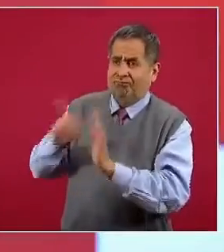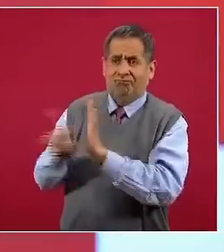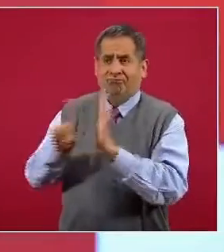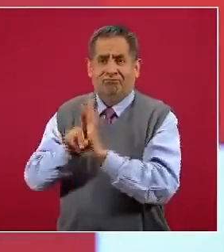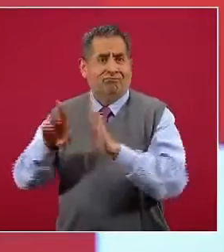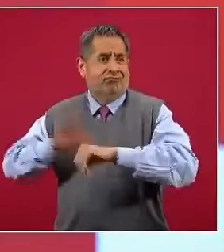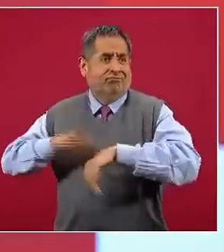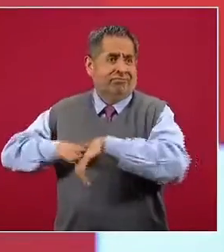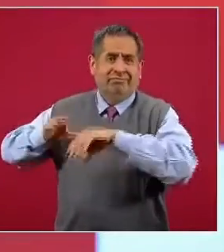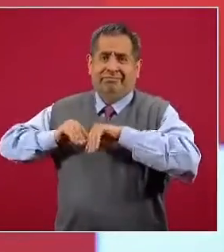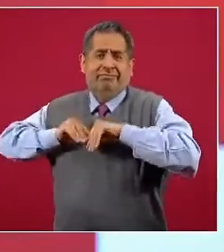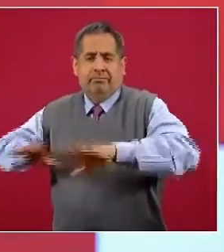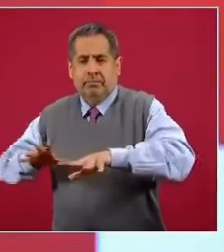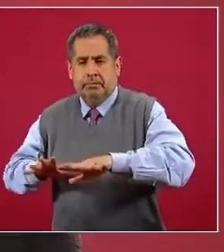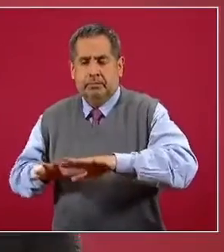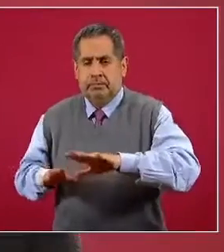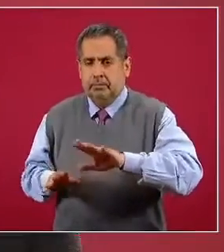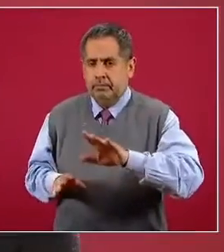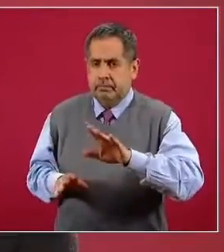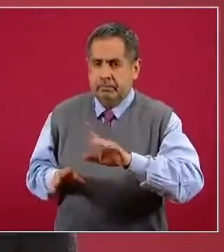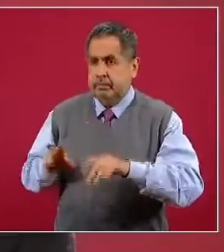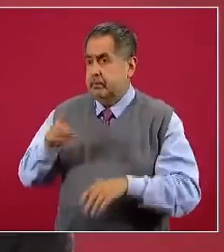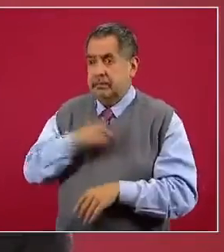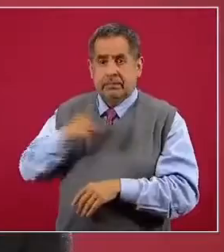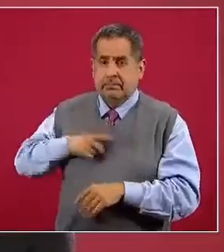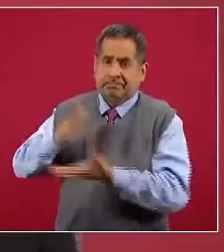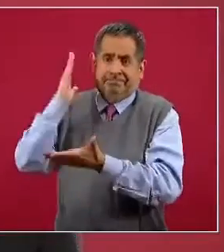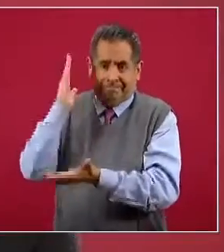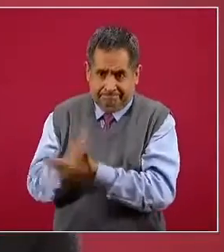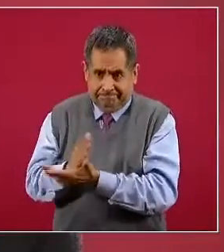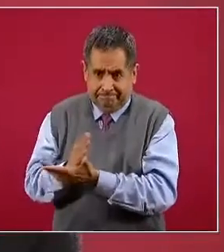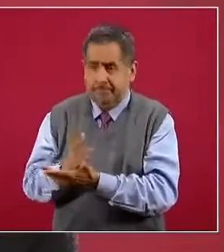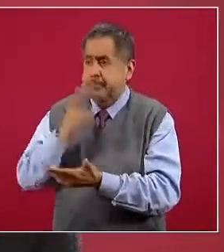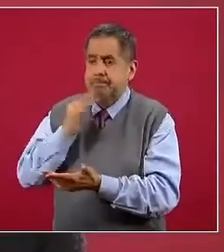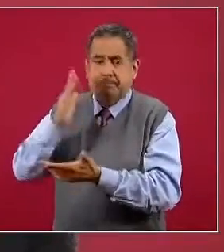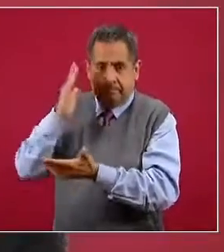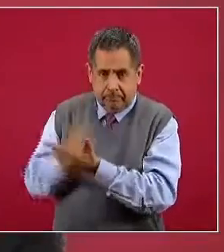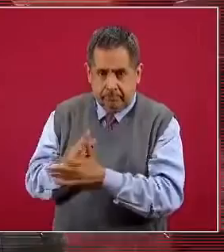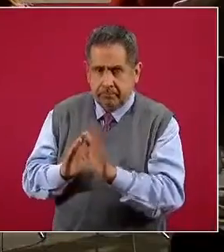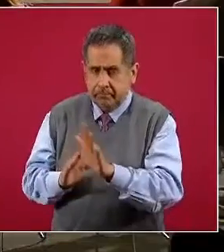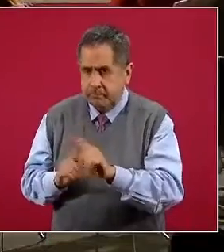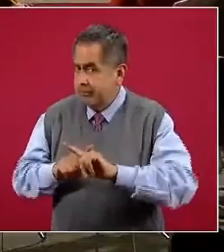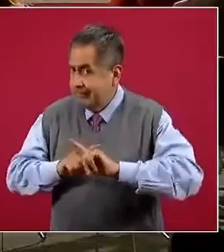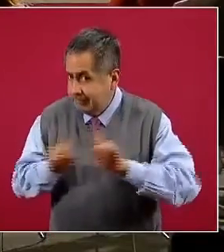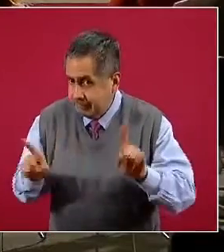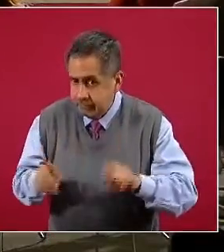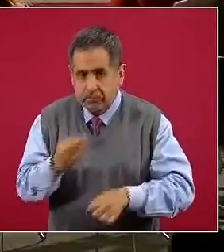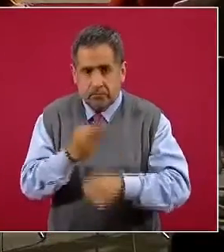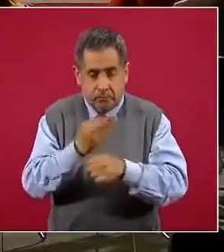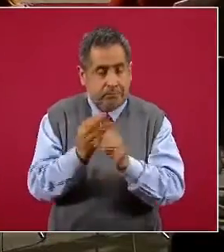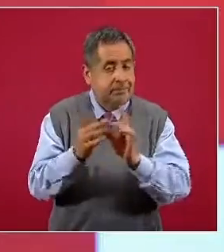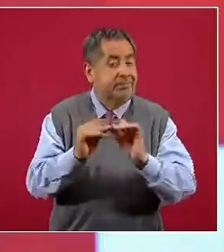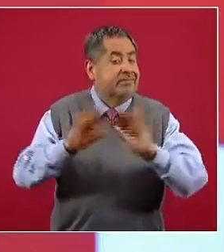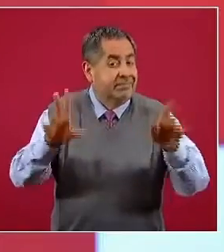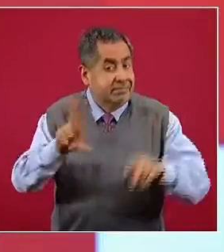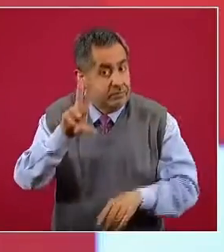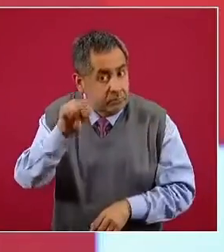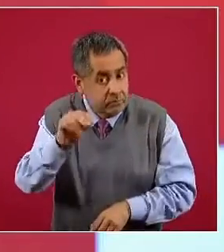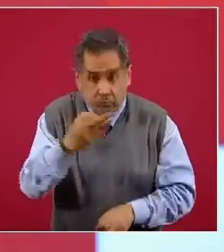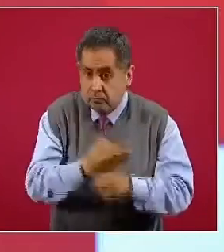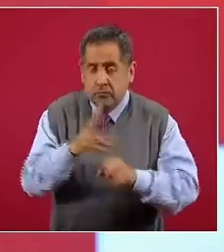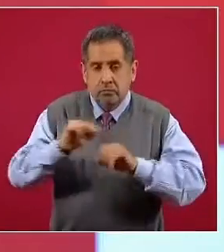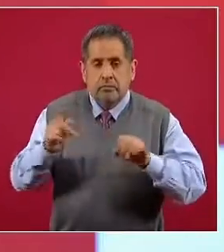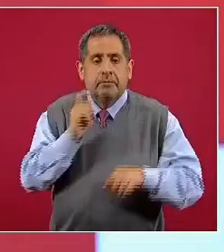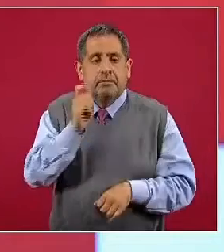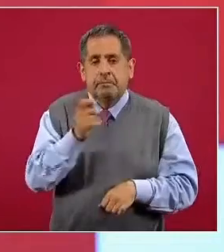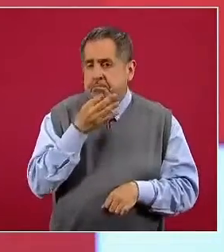requiere una acción inmediata de suspender el uso de un producto. No es el caso, lo dejo muy claro, no es el caso.